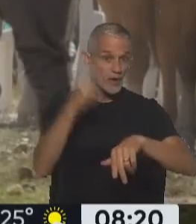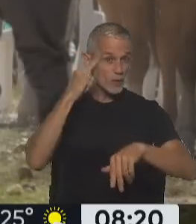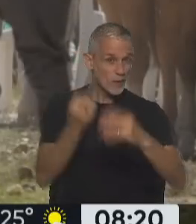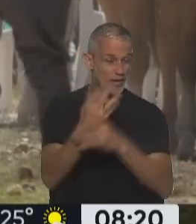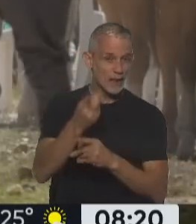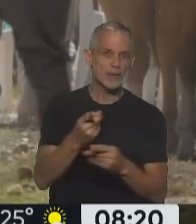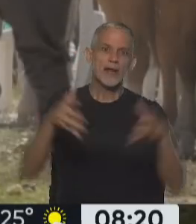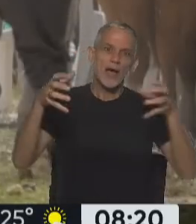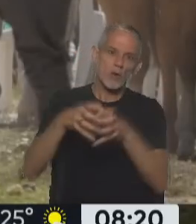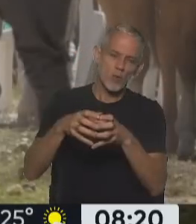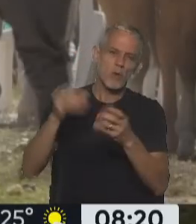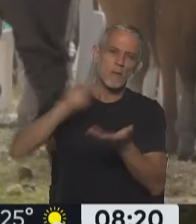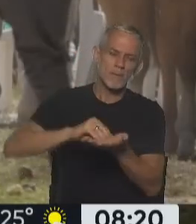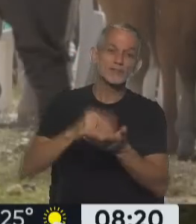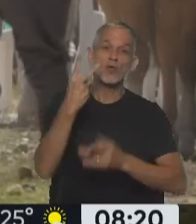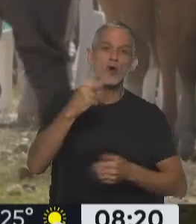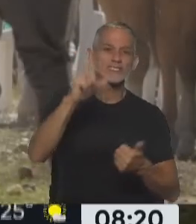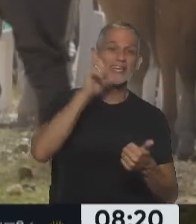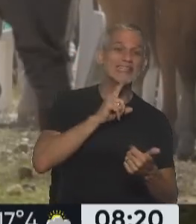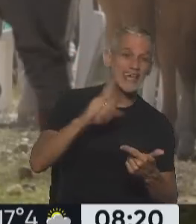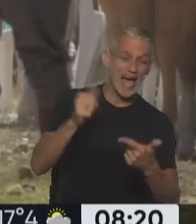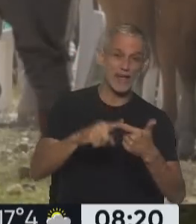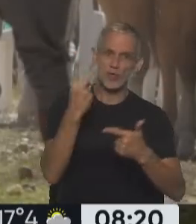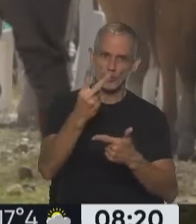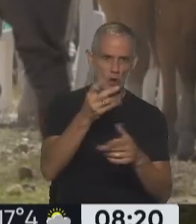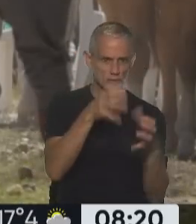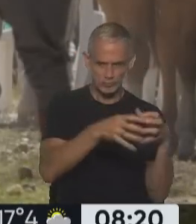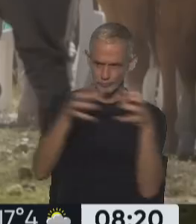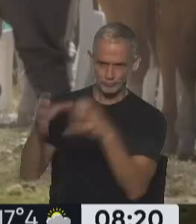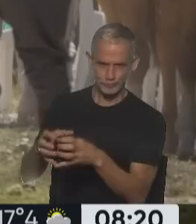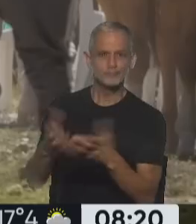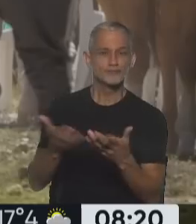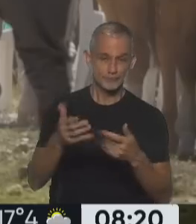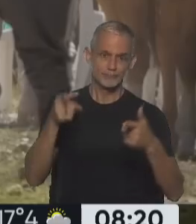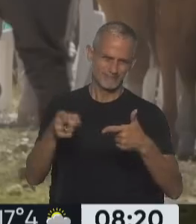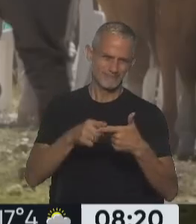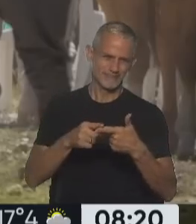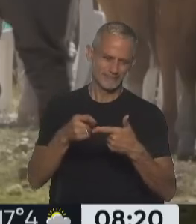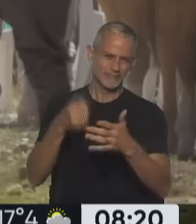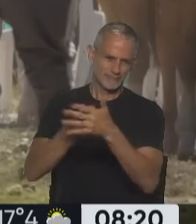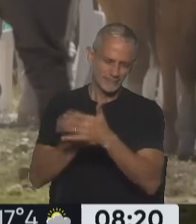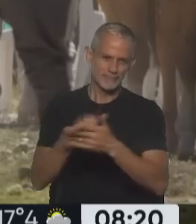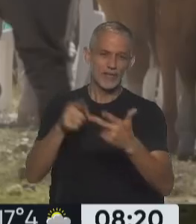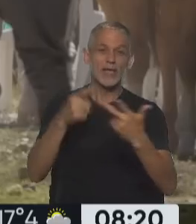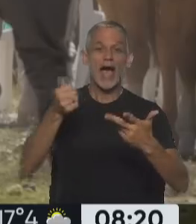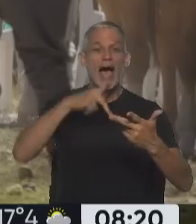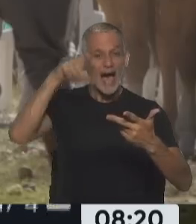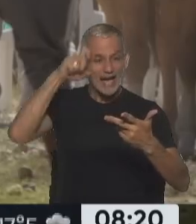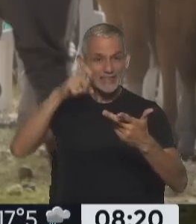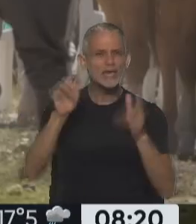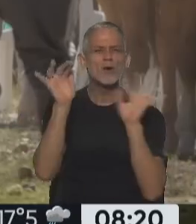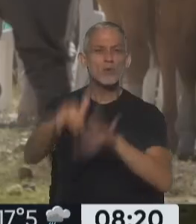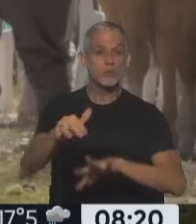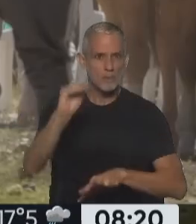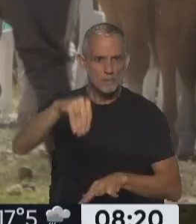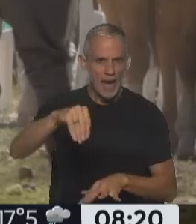grupo encabezado por las dos CTA, las dos centrales de trabajadores argentinos, la corriente clasista y combativa y ATE, se